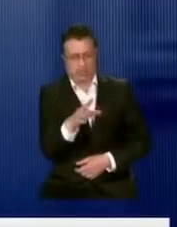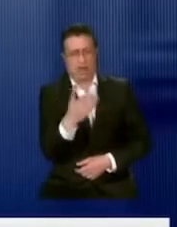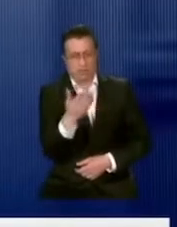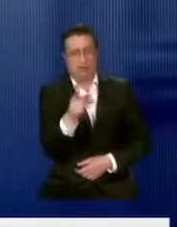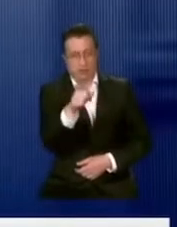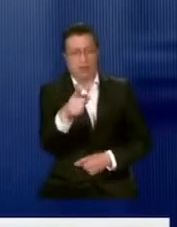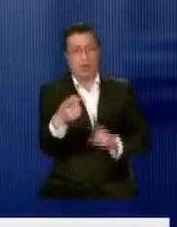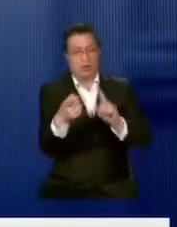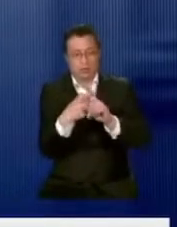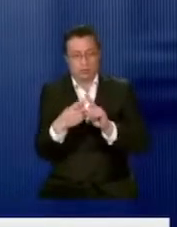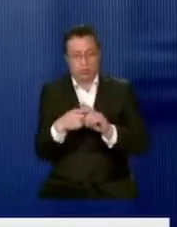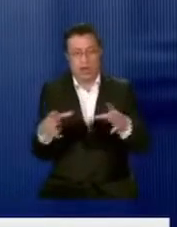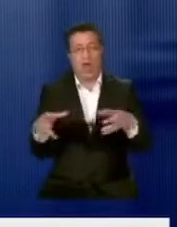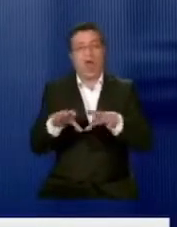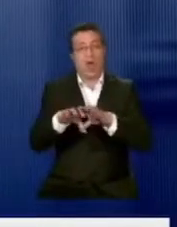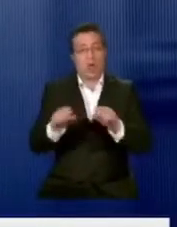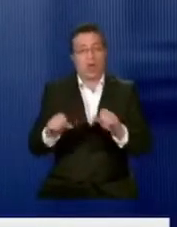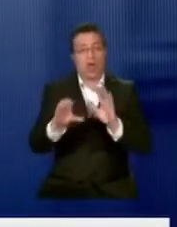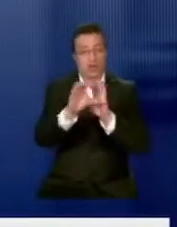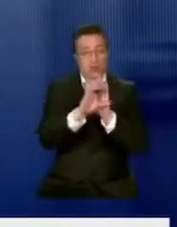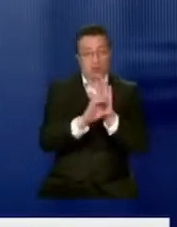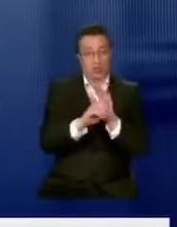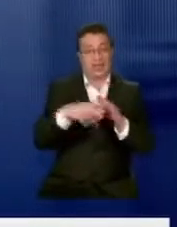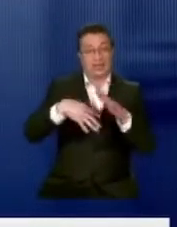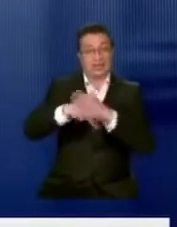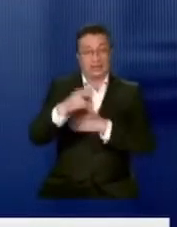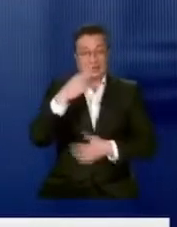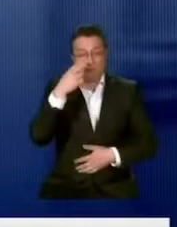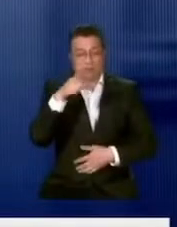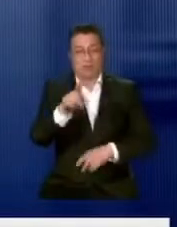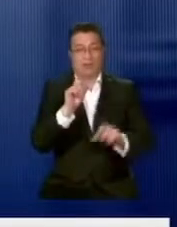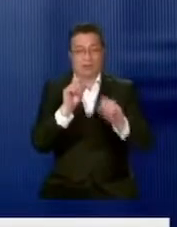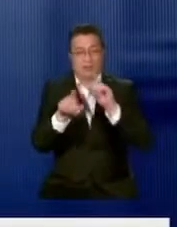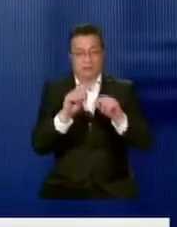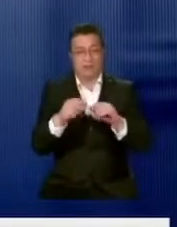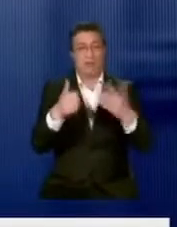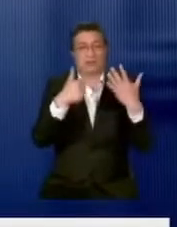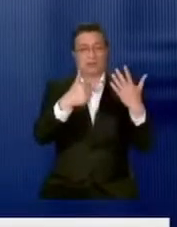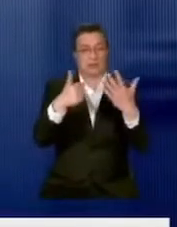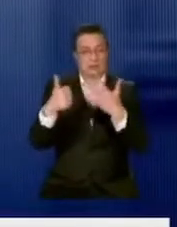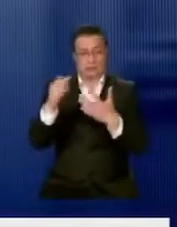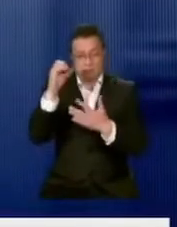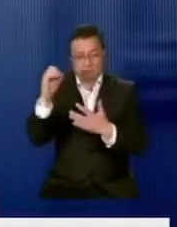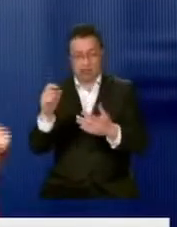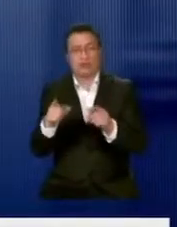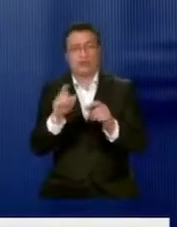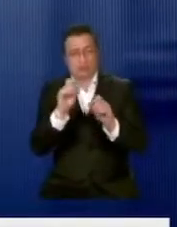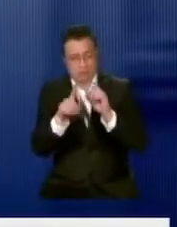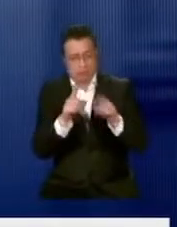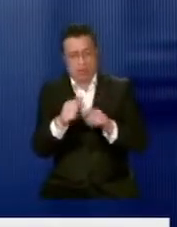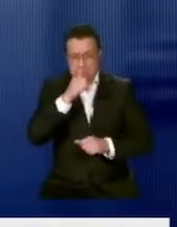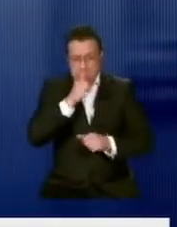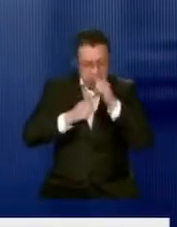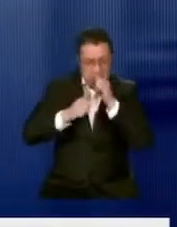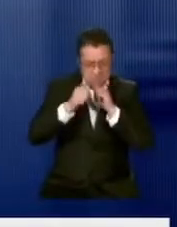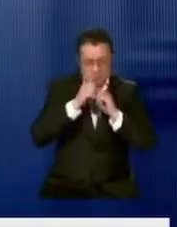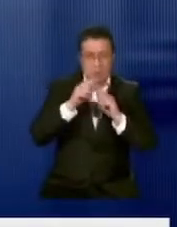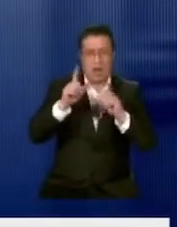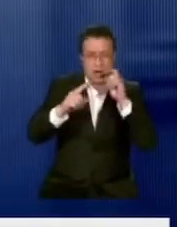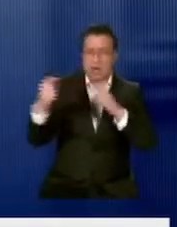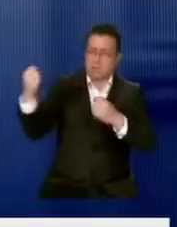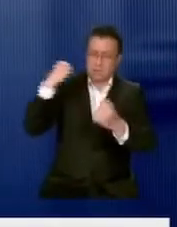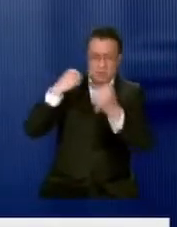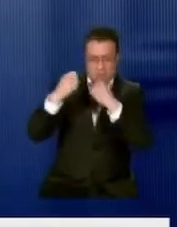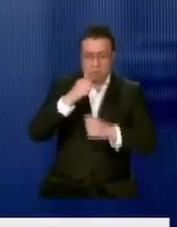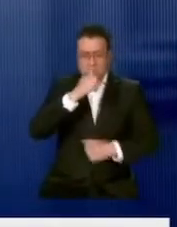Participaste del acuerdo constitucional del 15 de noviembre, has defendido la regla de los dos tercios acá, has soportado estoicamente incluso